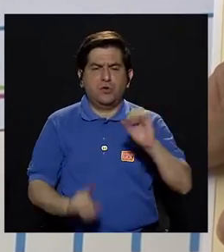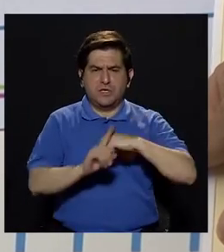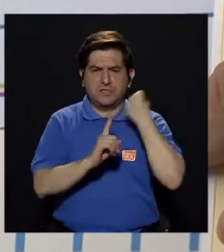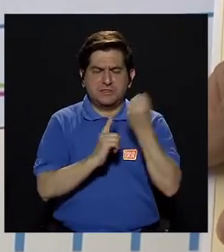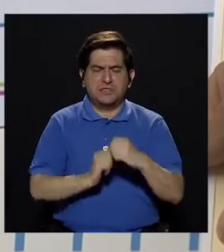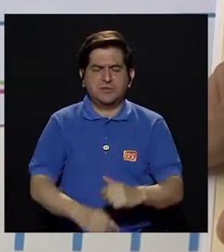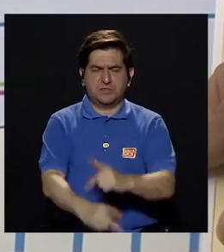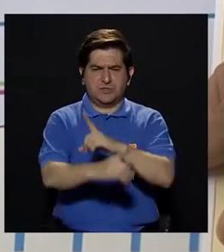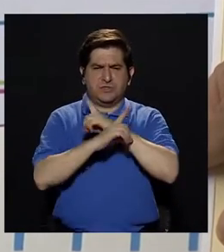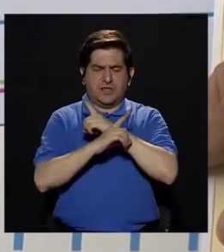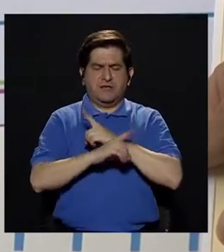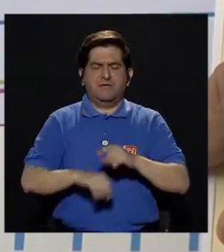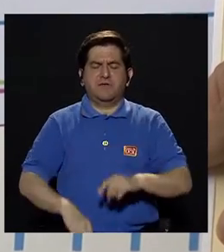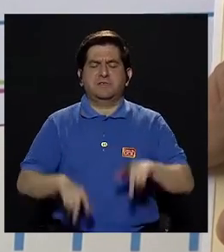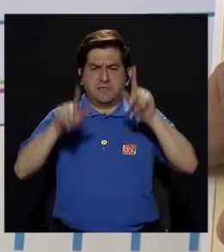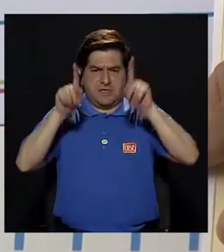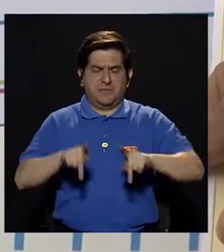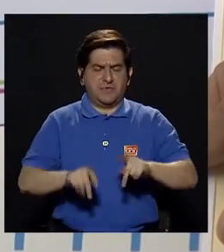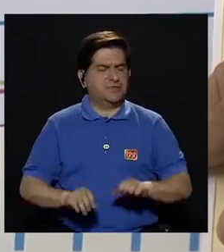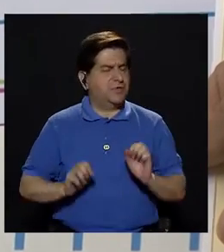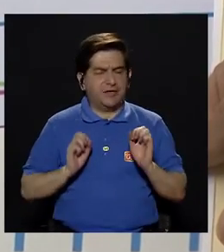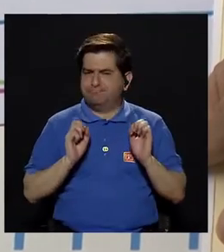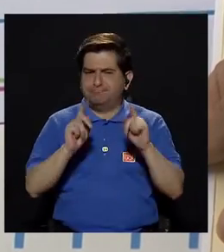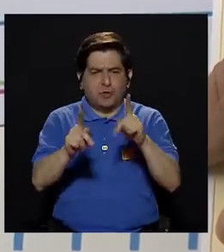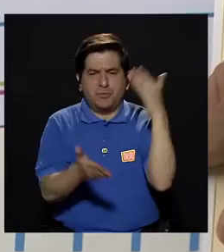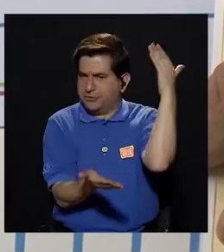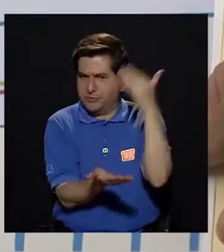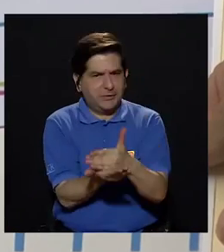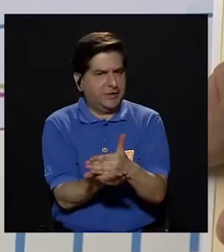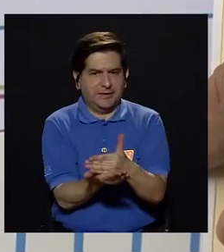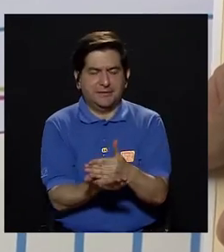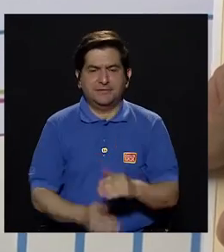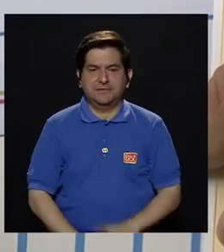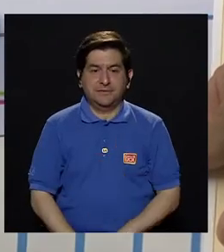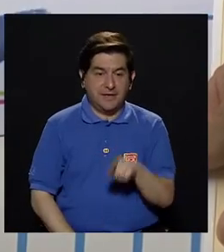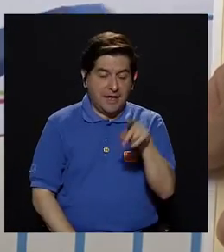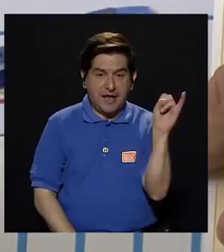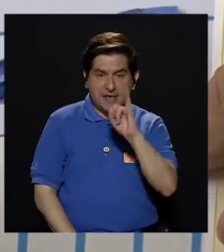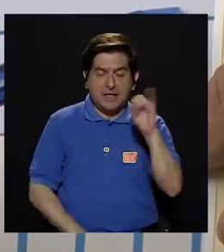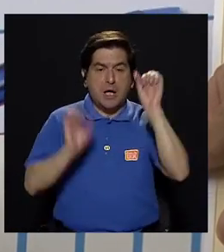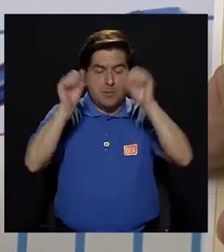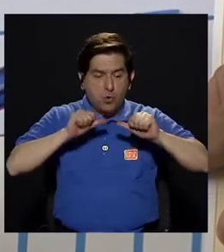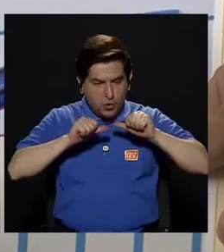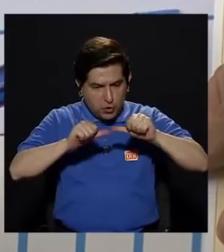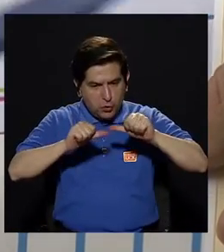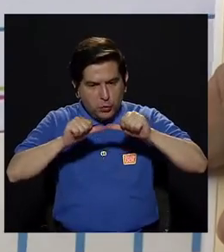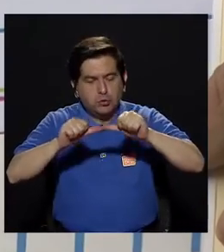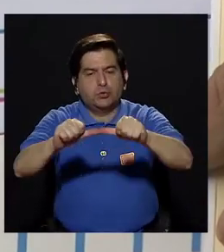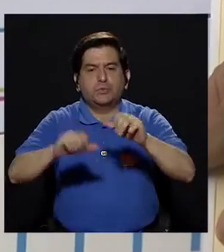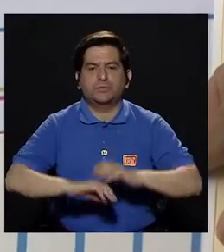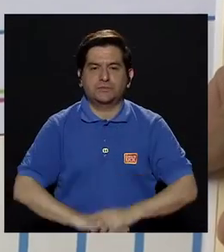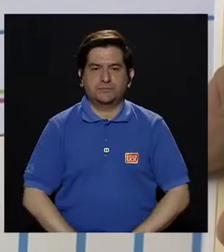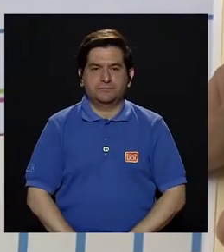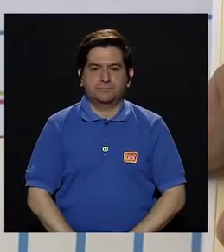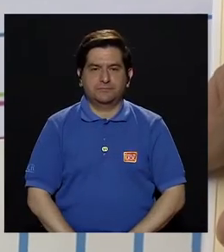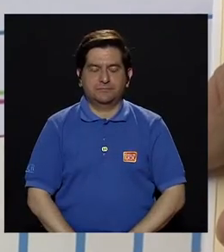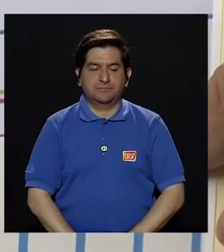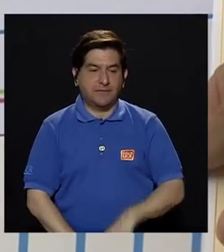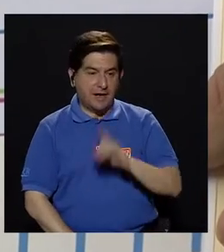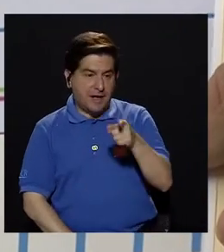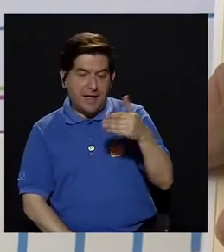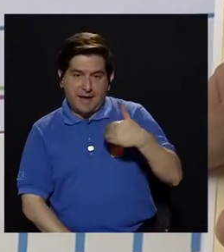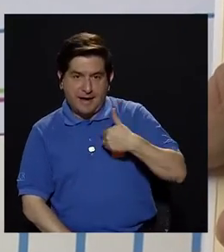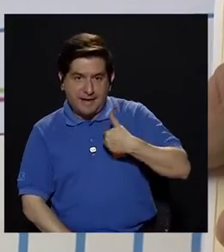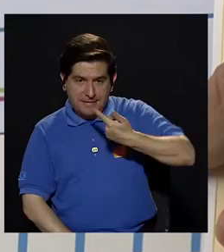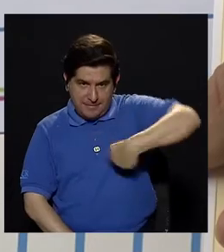de la persona no lo permite, digamos, detener la infección, esta infección puede seguir persistente, ¿verdad? Entonces, aquí